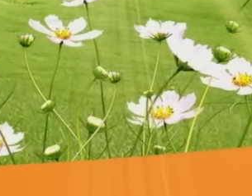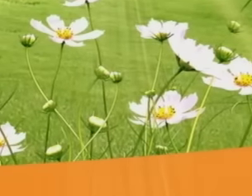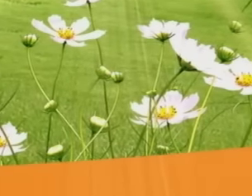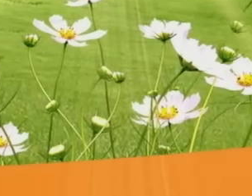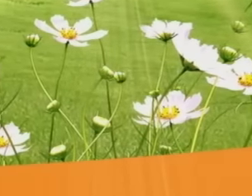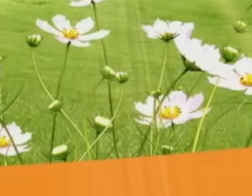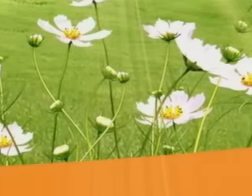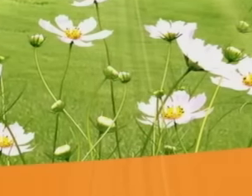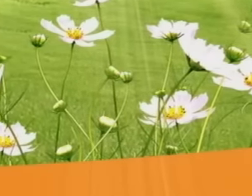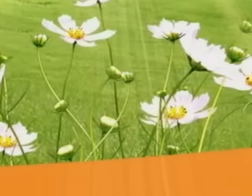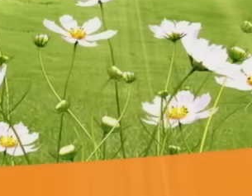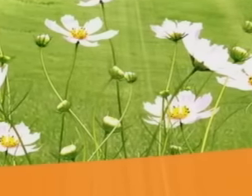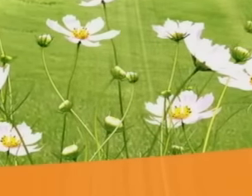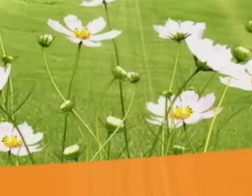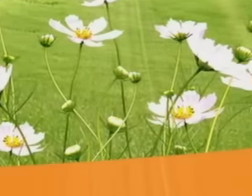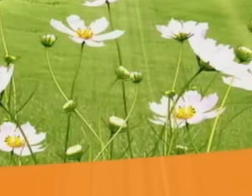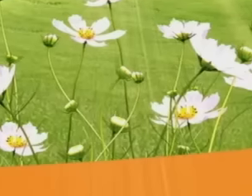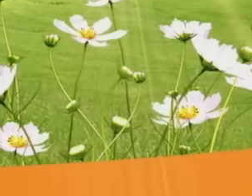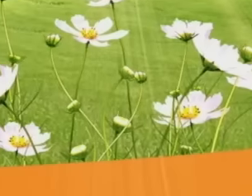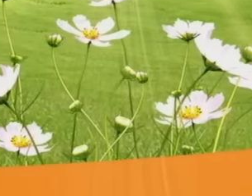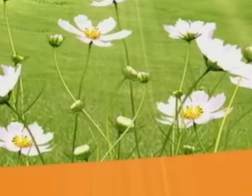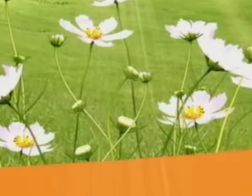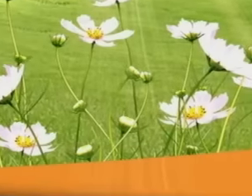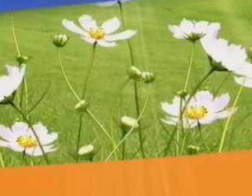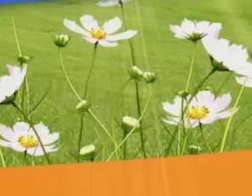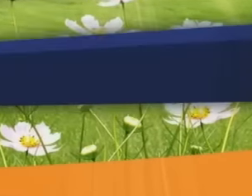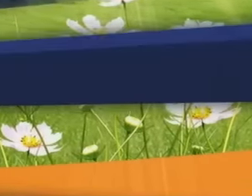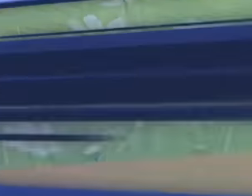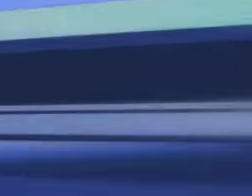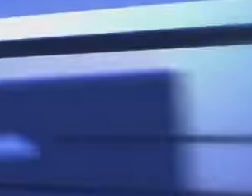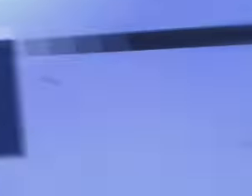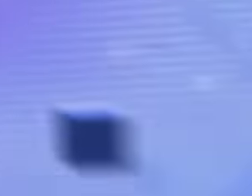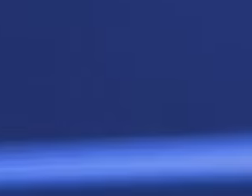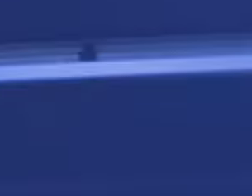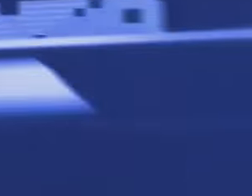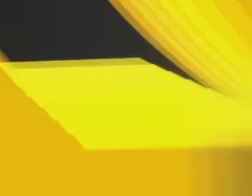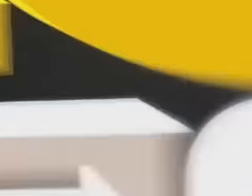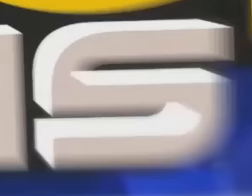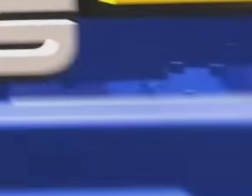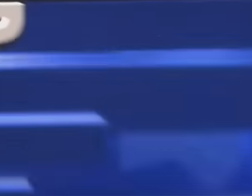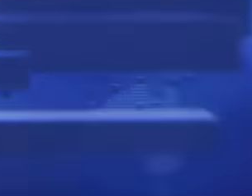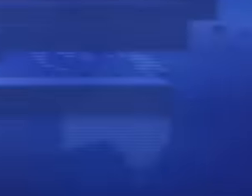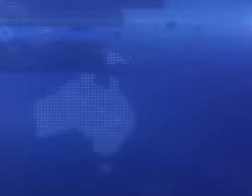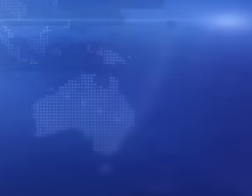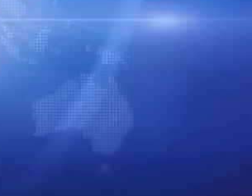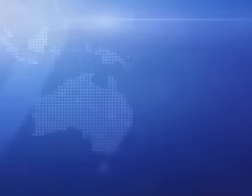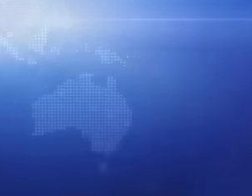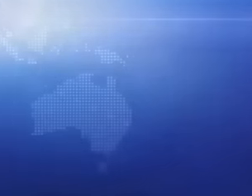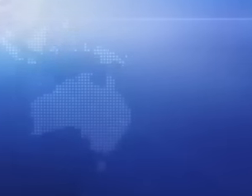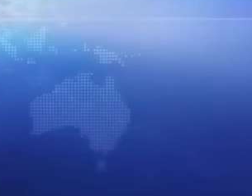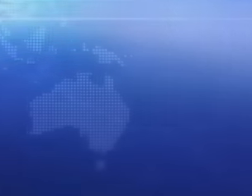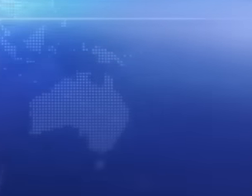Ecológico, Barzol Aroma, Delicias, líder en limpieza. Enlace Noticias, lo que usted quiere ver.